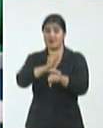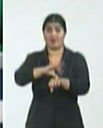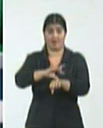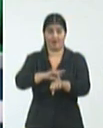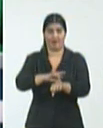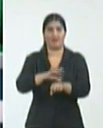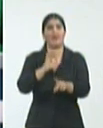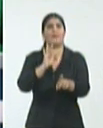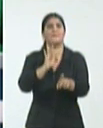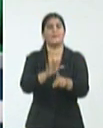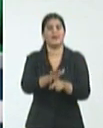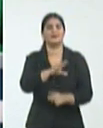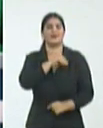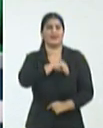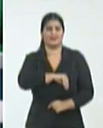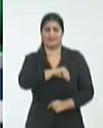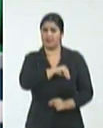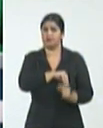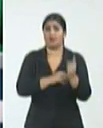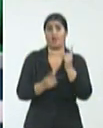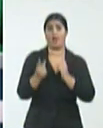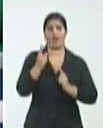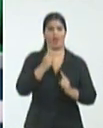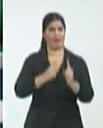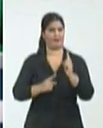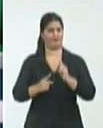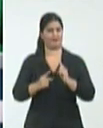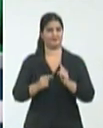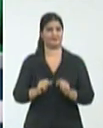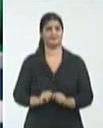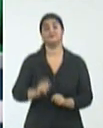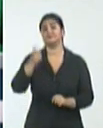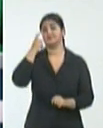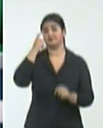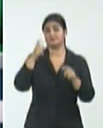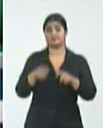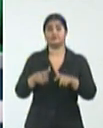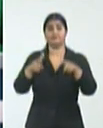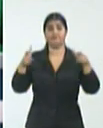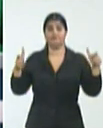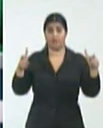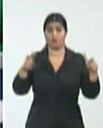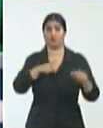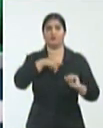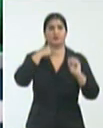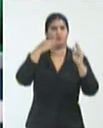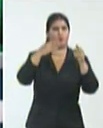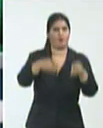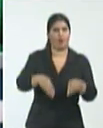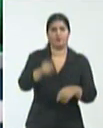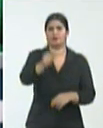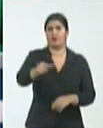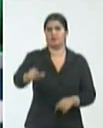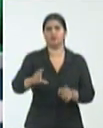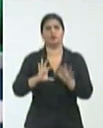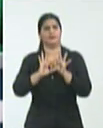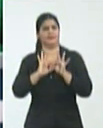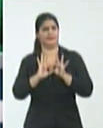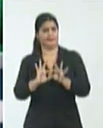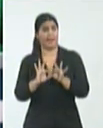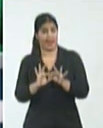también hemos visto, por los graves, por los críticos, por los fallecidos, el comportamiento es mucho más a la